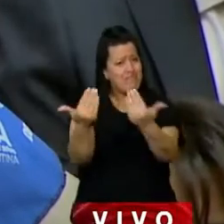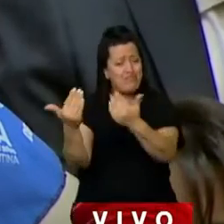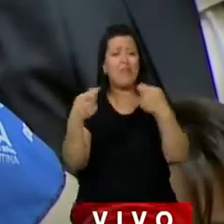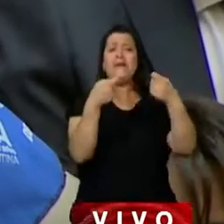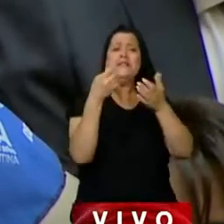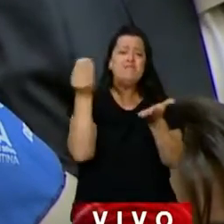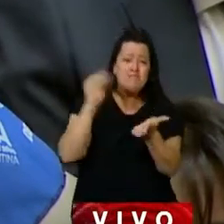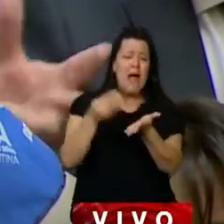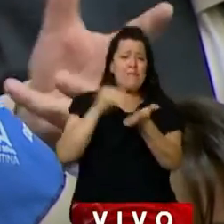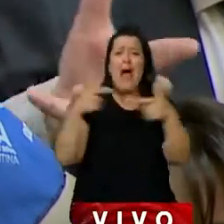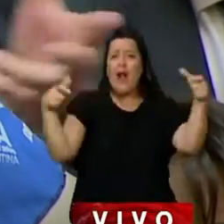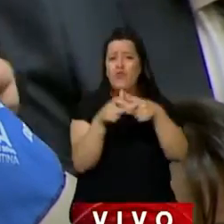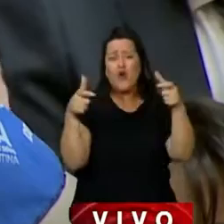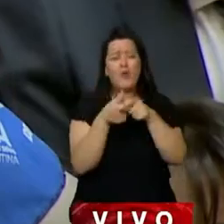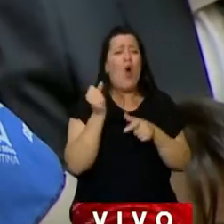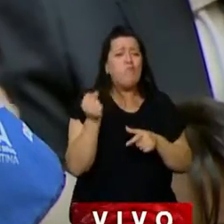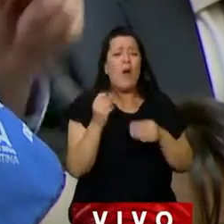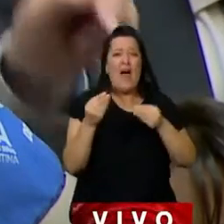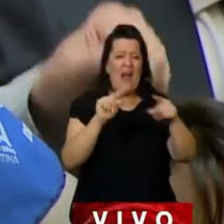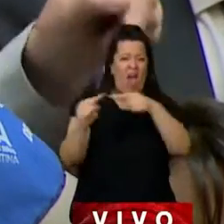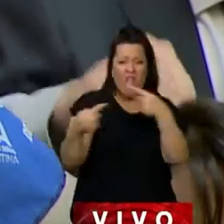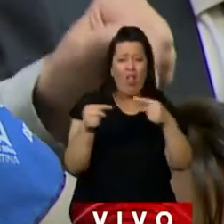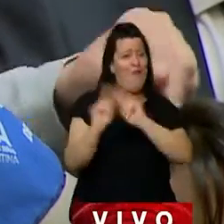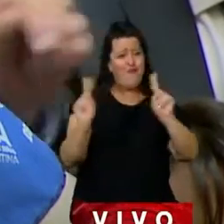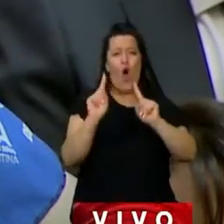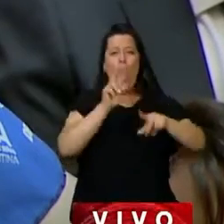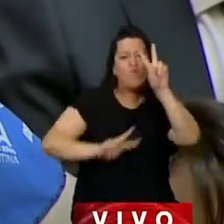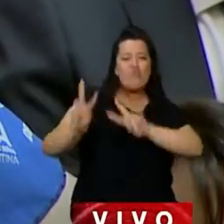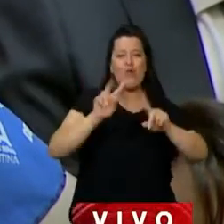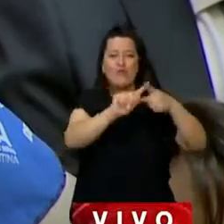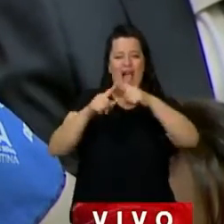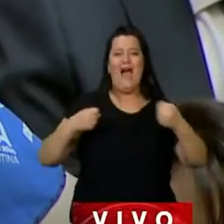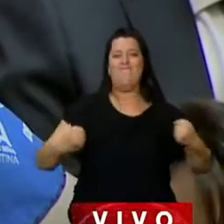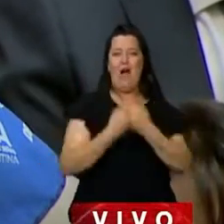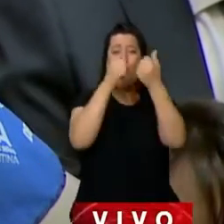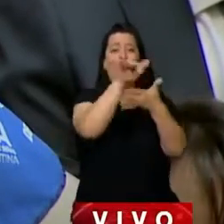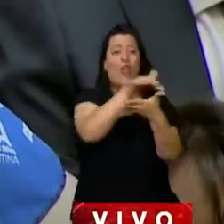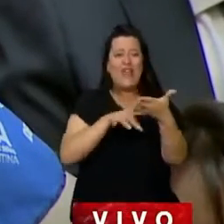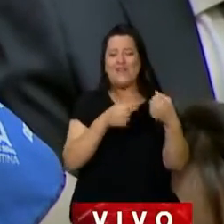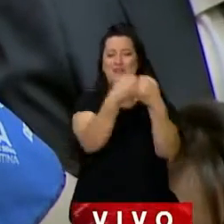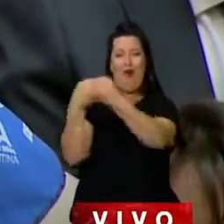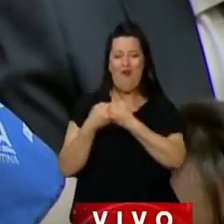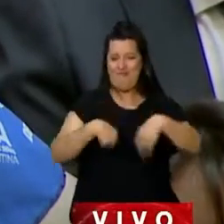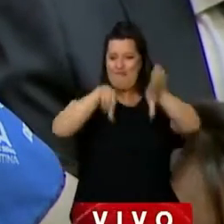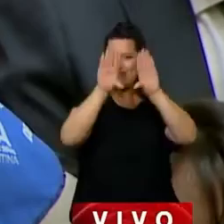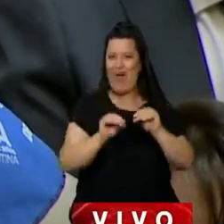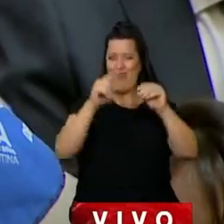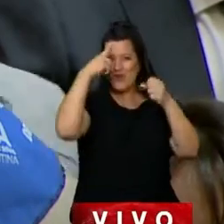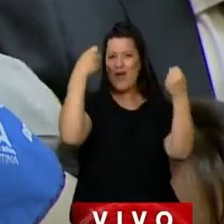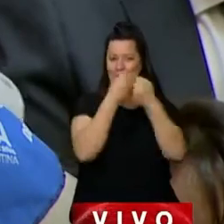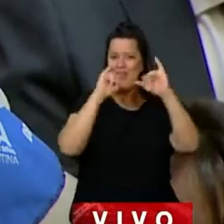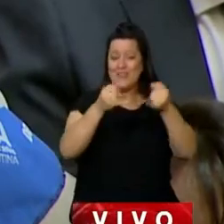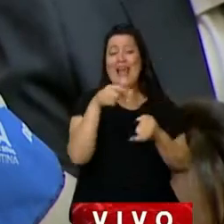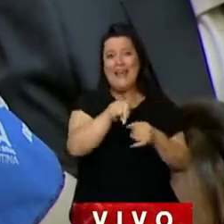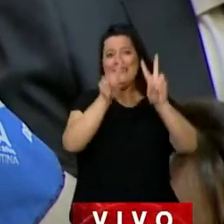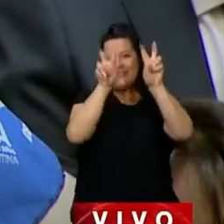una y otra vez a que puedan limar sus diferencias y podamos llegar hoy a este texto unificado. Esto me parece que es otro